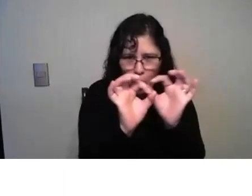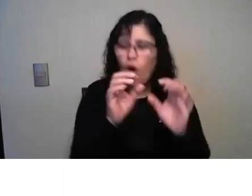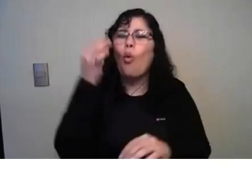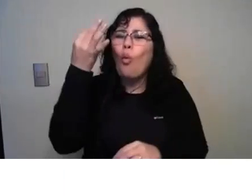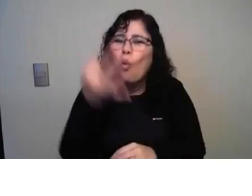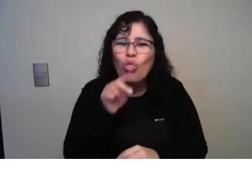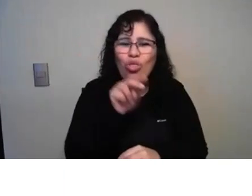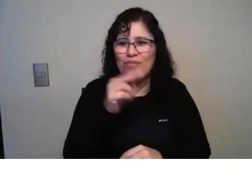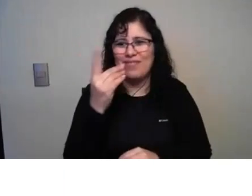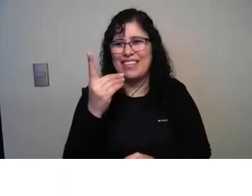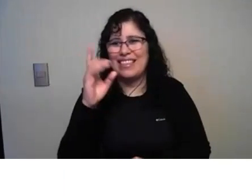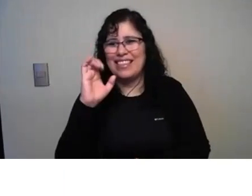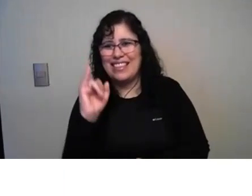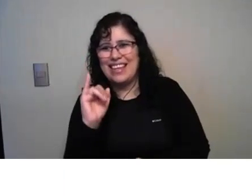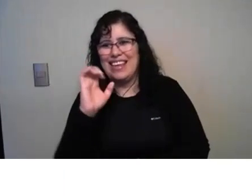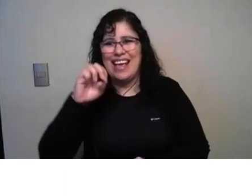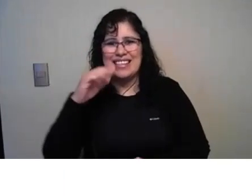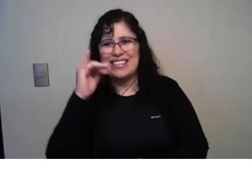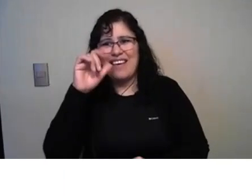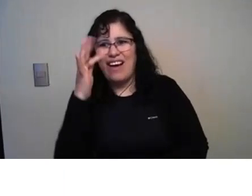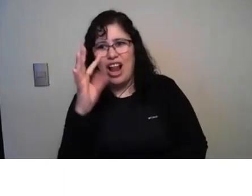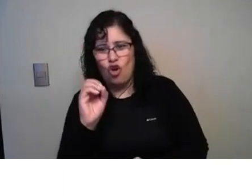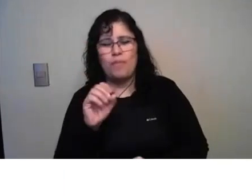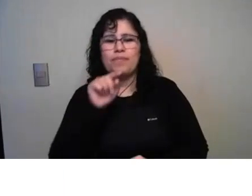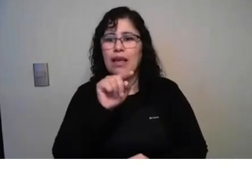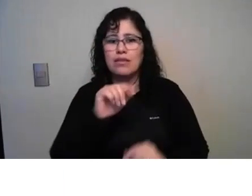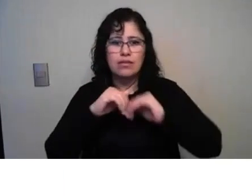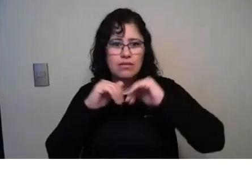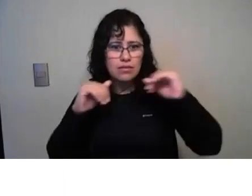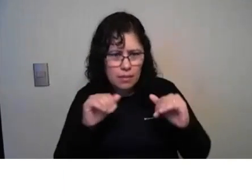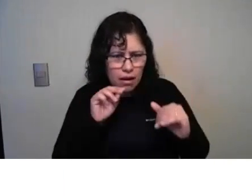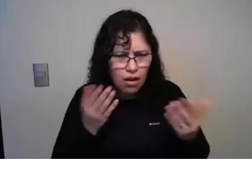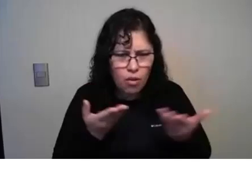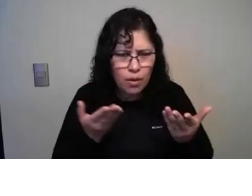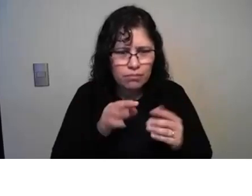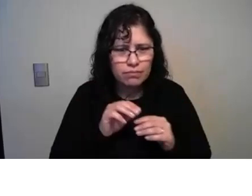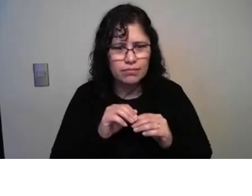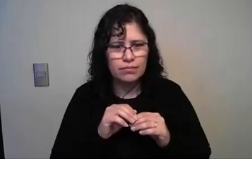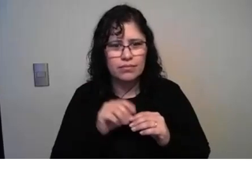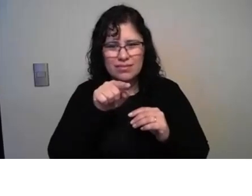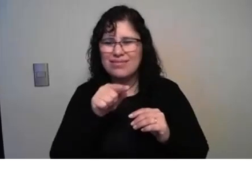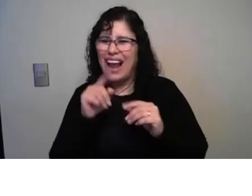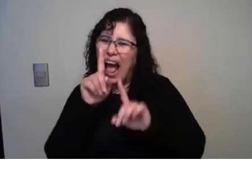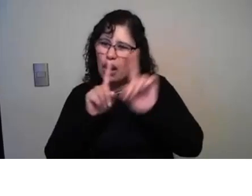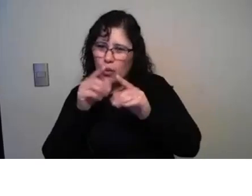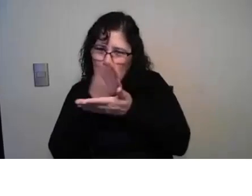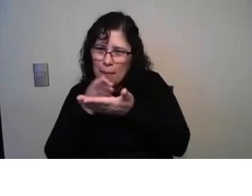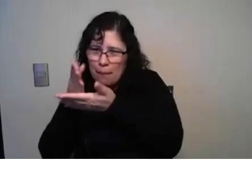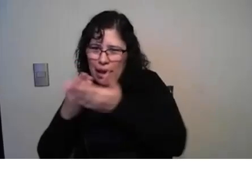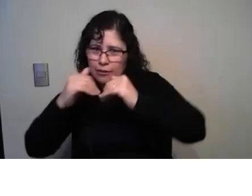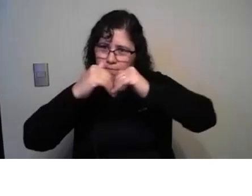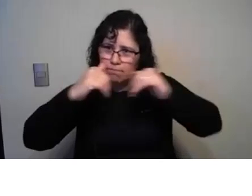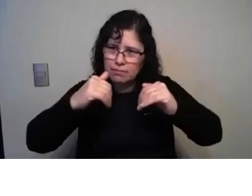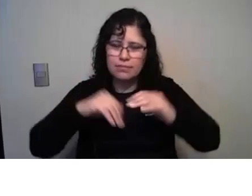Cuando hablemos de diencéfalo, lo vamos a separar en lo que aparece aquí en algunas estructuras, que tenemos un sector que se